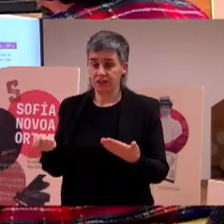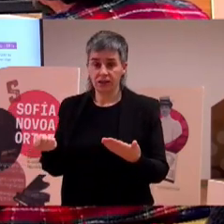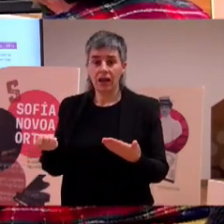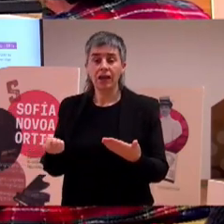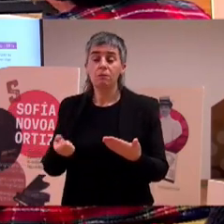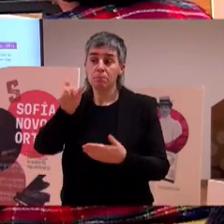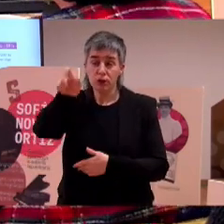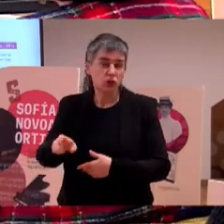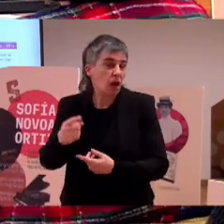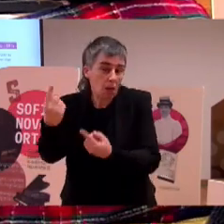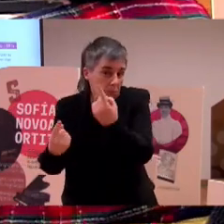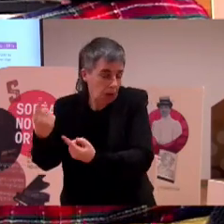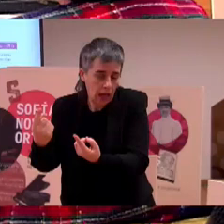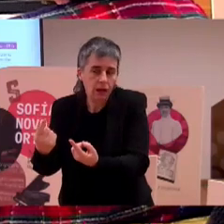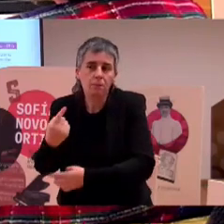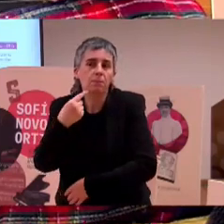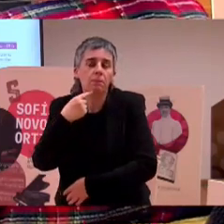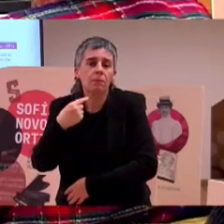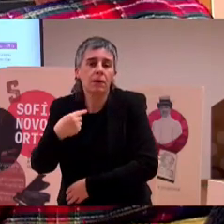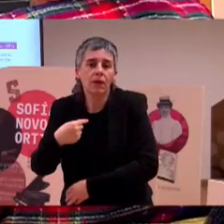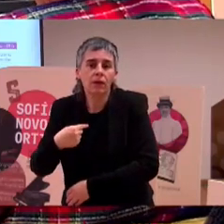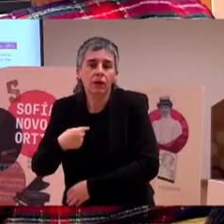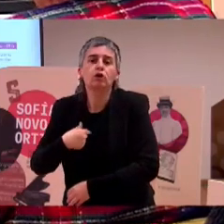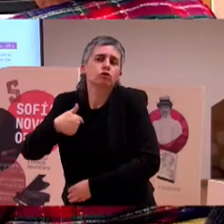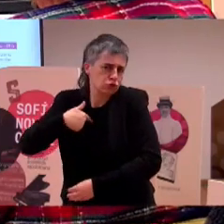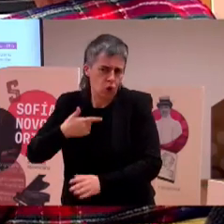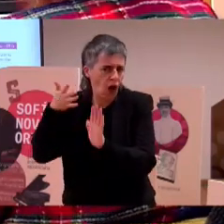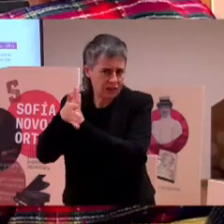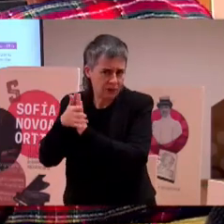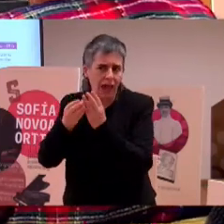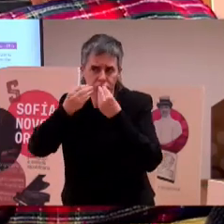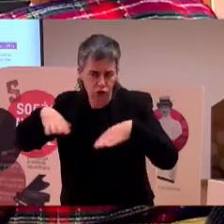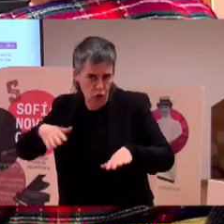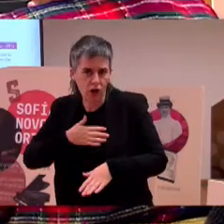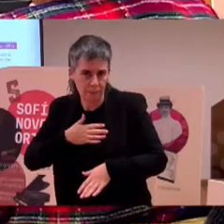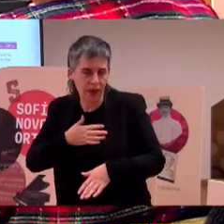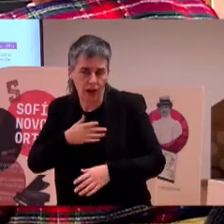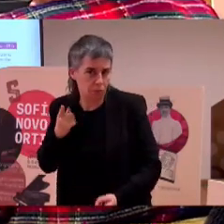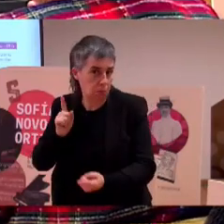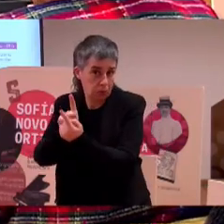Alguien me dijo, pues, de su, yo le conté la historia a alguien que encontré,